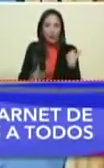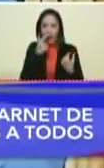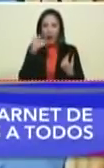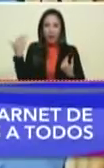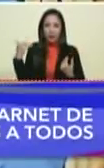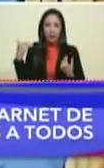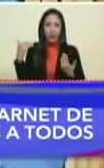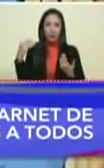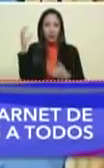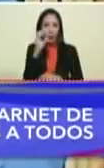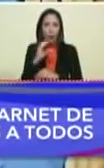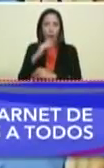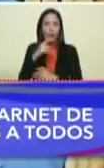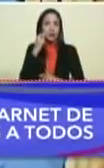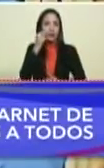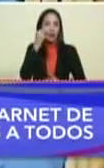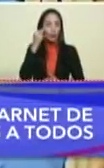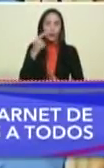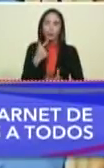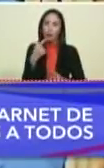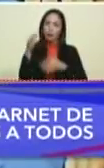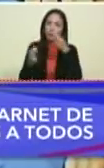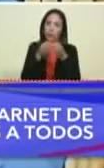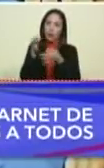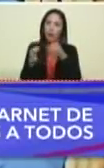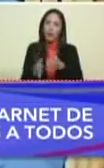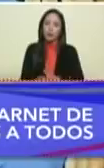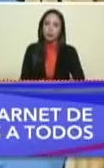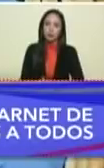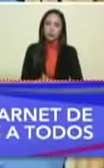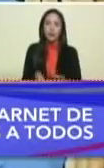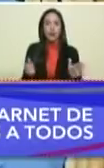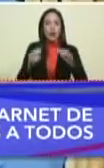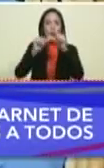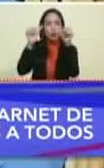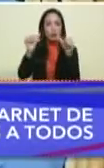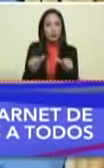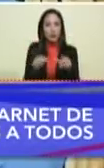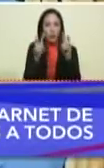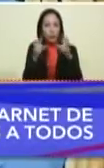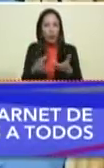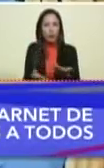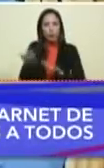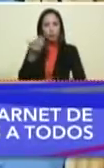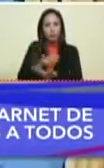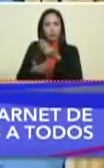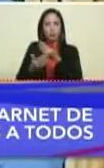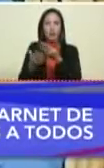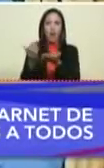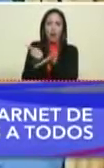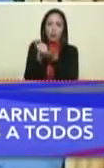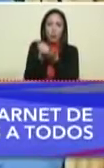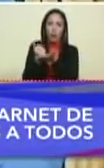Santos, yo le ofrecí sistema de beneficio compartido.